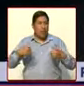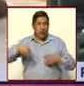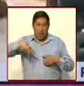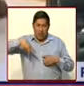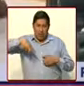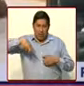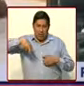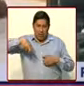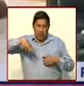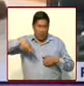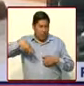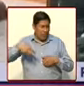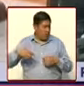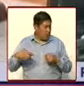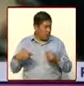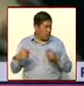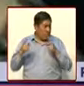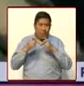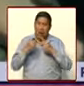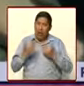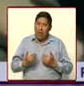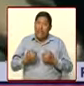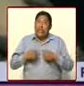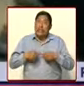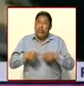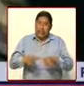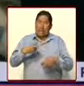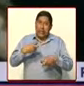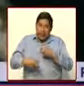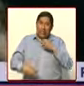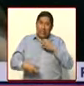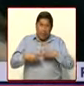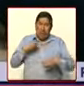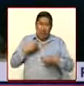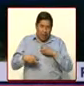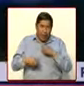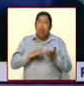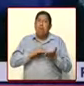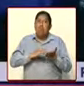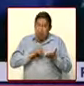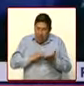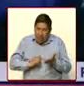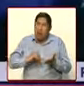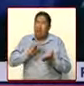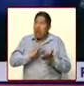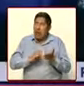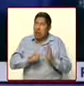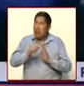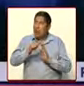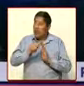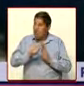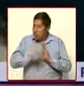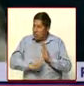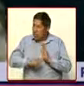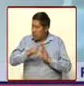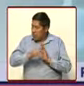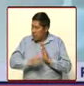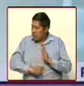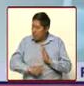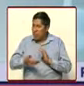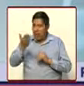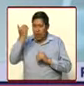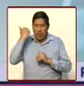que hasta ahora sigue comprometida, porque me siguen faltando operaciones, y en el hecho del